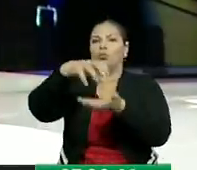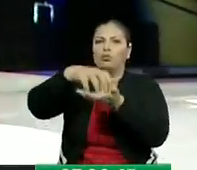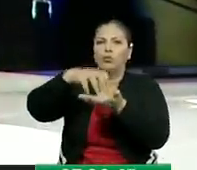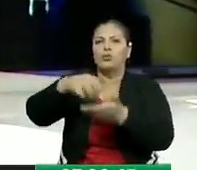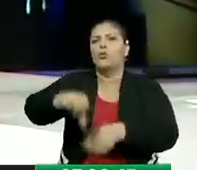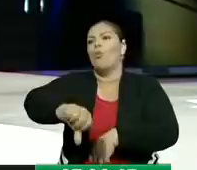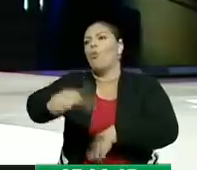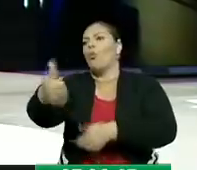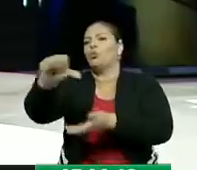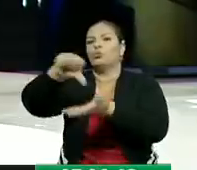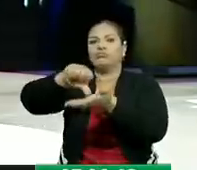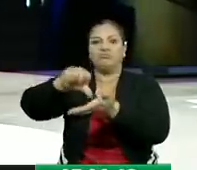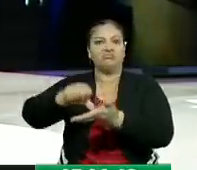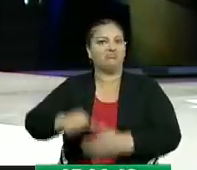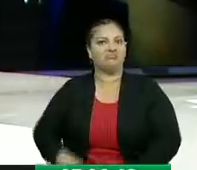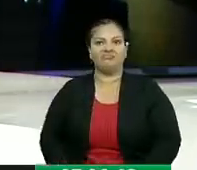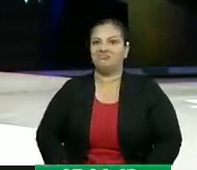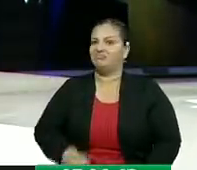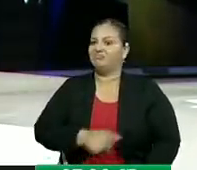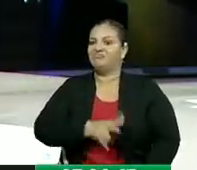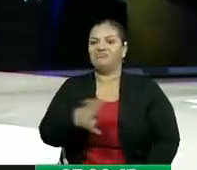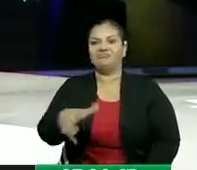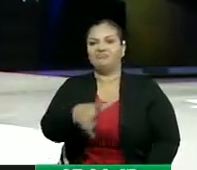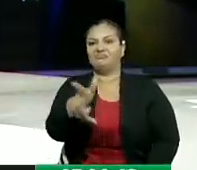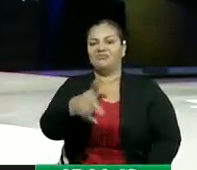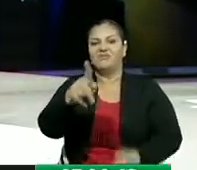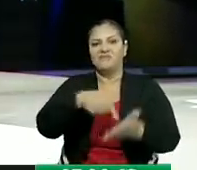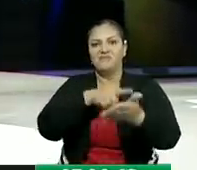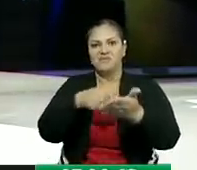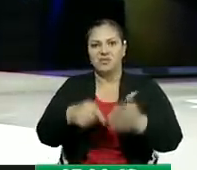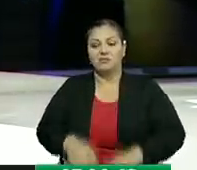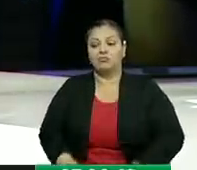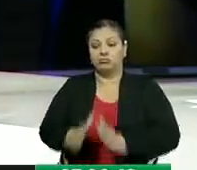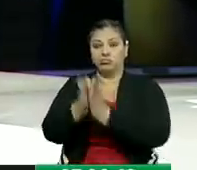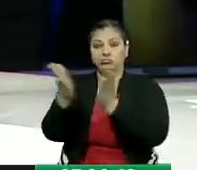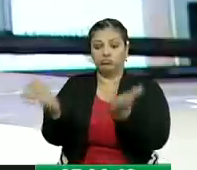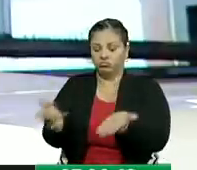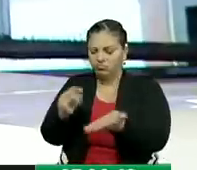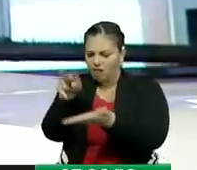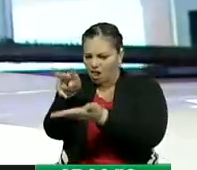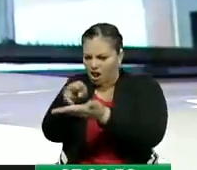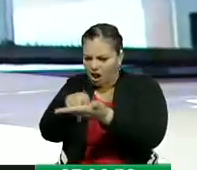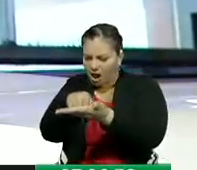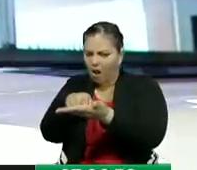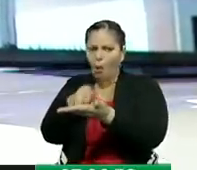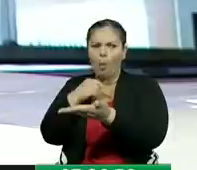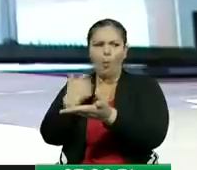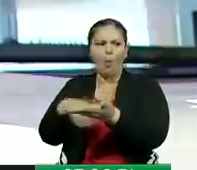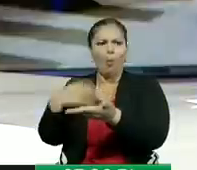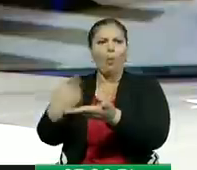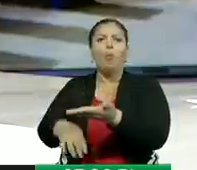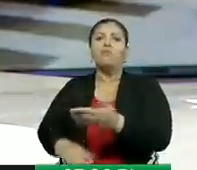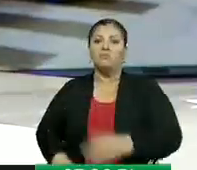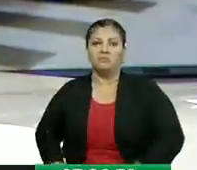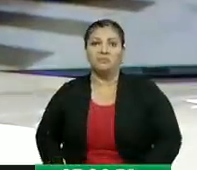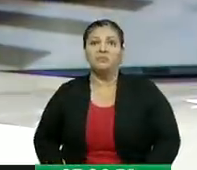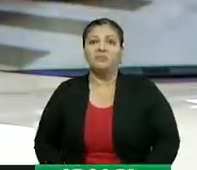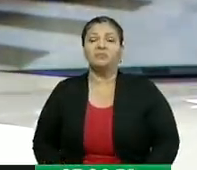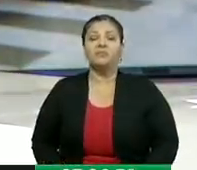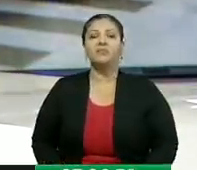esta información donde se hace una denuncia muy grave, este bus, José Luis y amables televidentes, habría